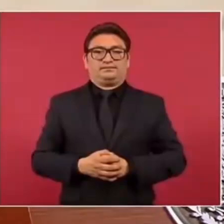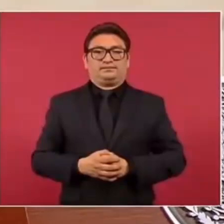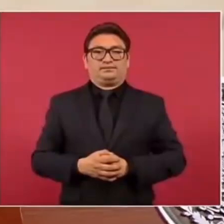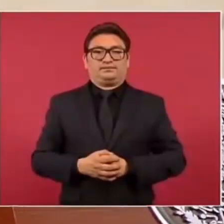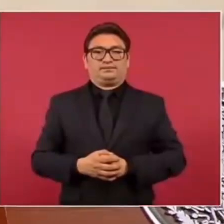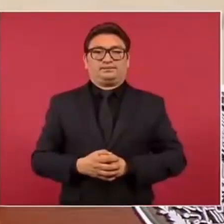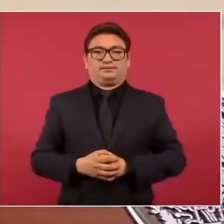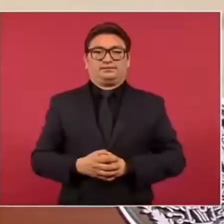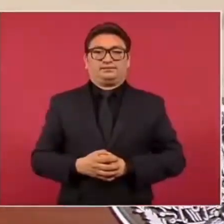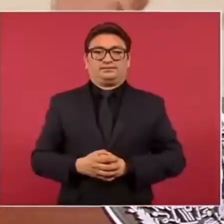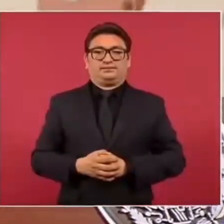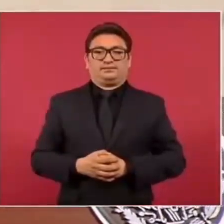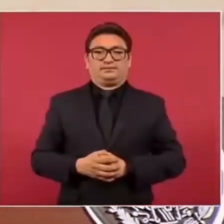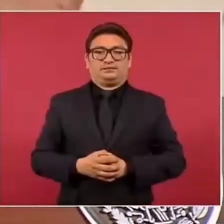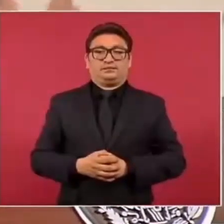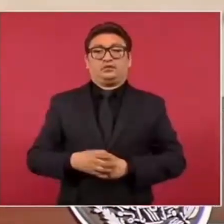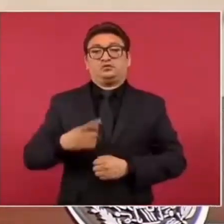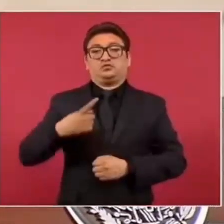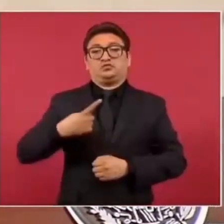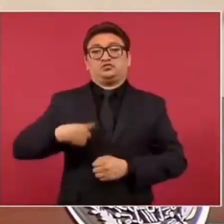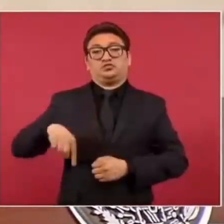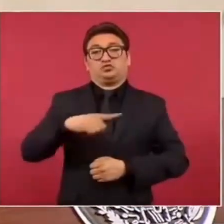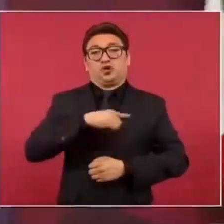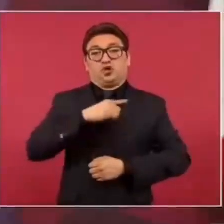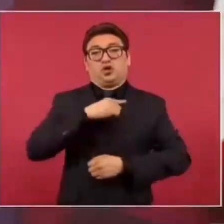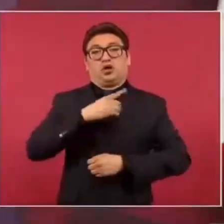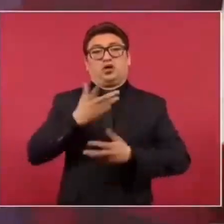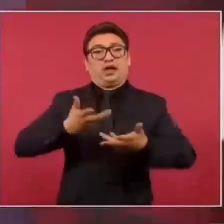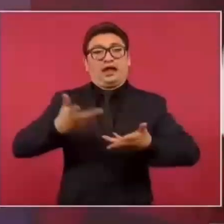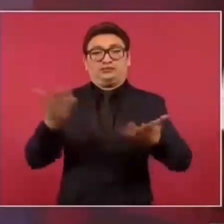Teníamos dos caminos.